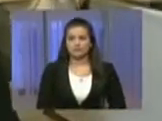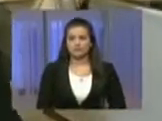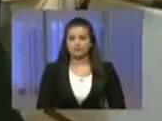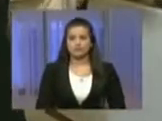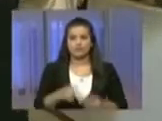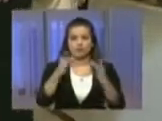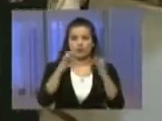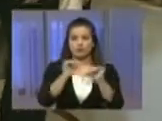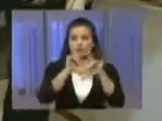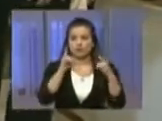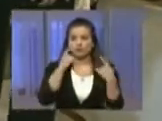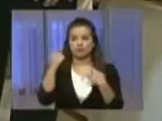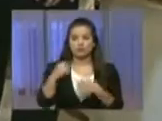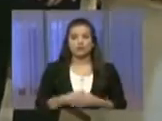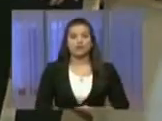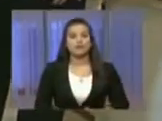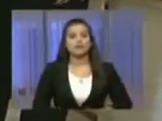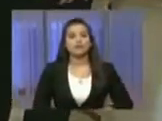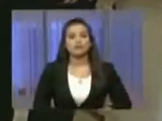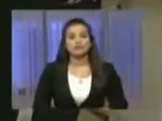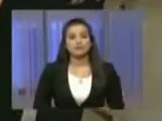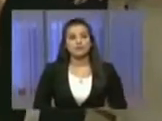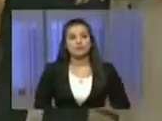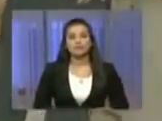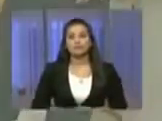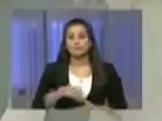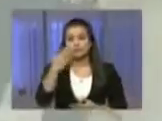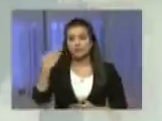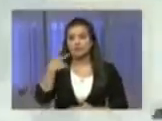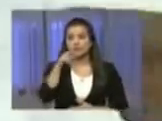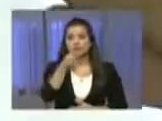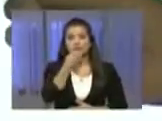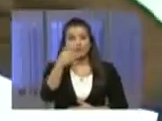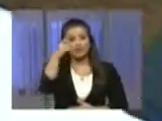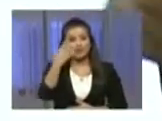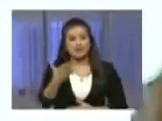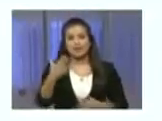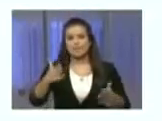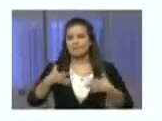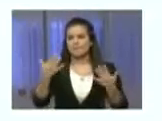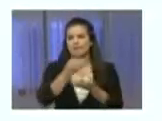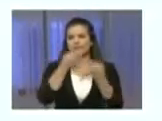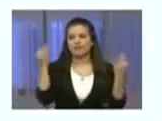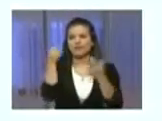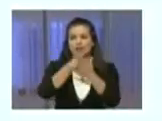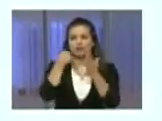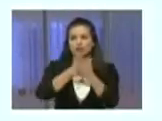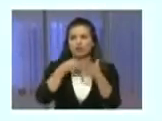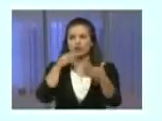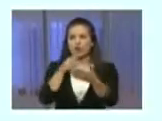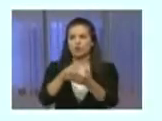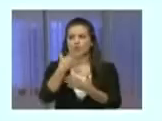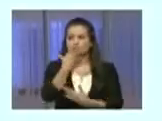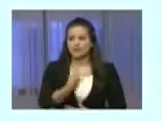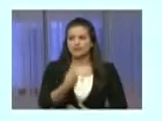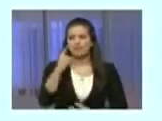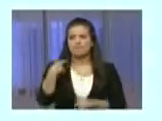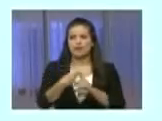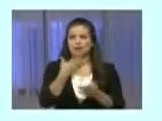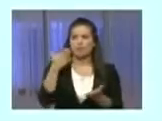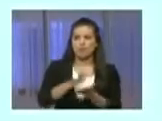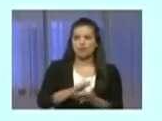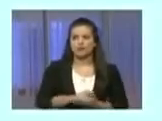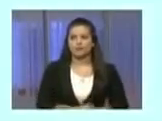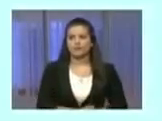63 Saludos presidente en combate por la vida y la alegría en perfecta lucha contra la tristeza y la muerte Ah es